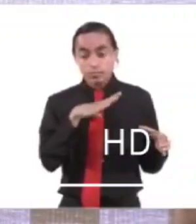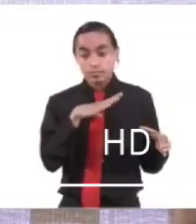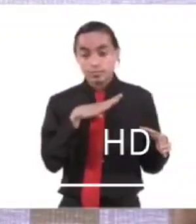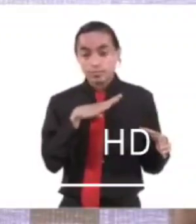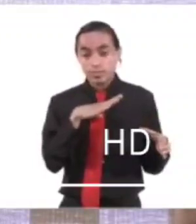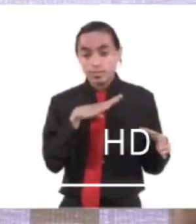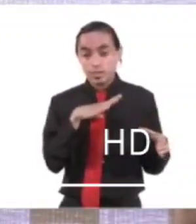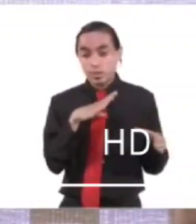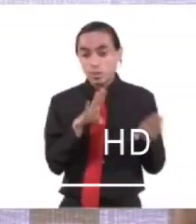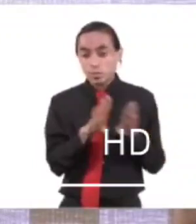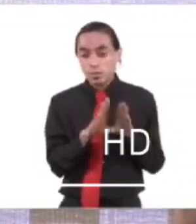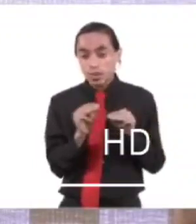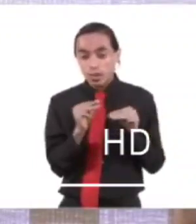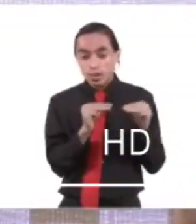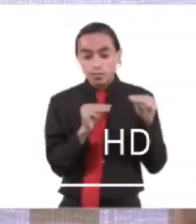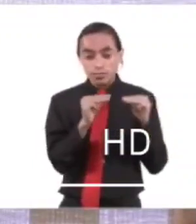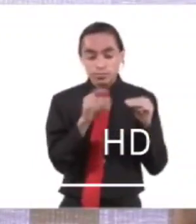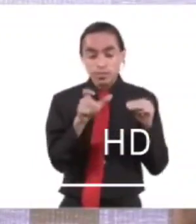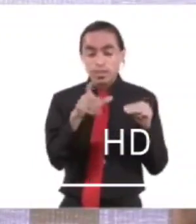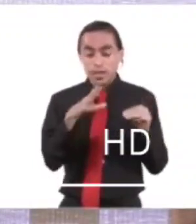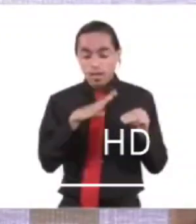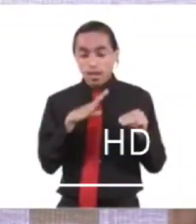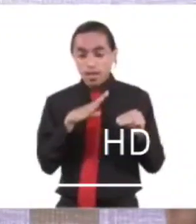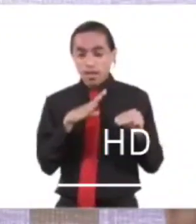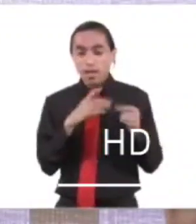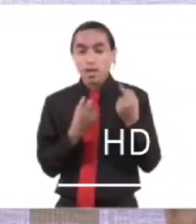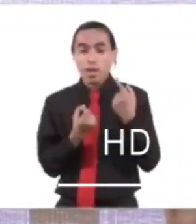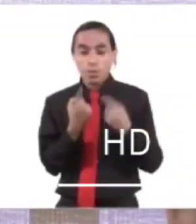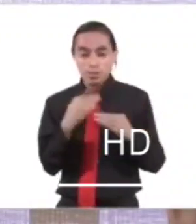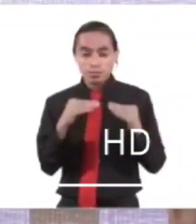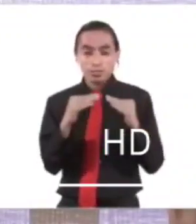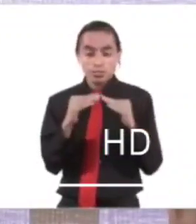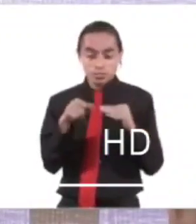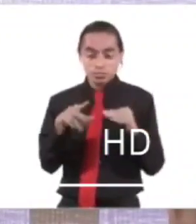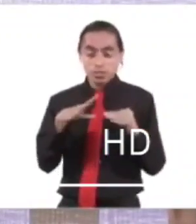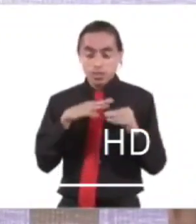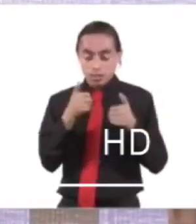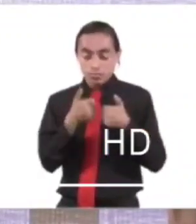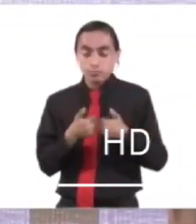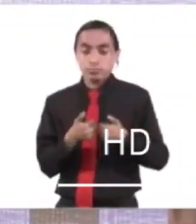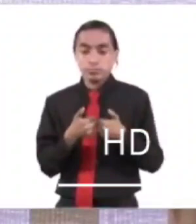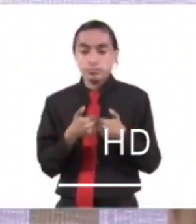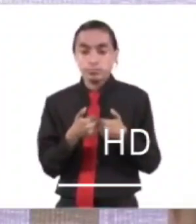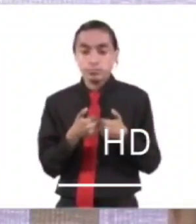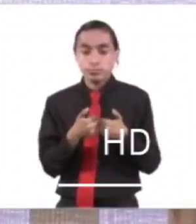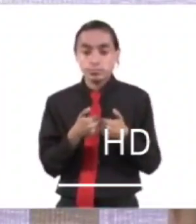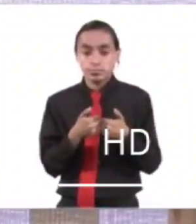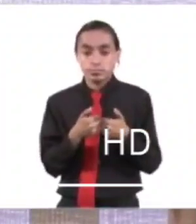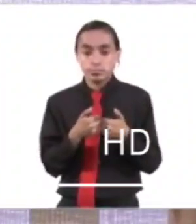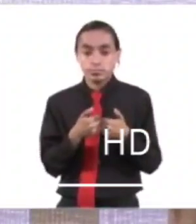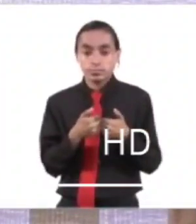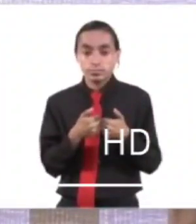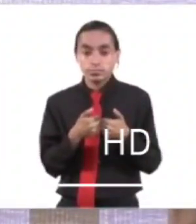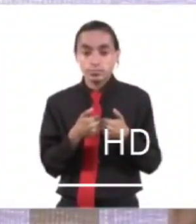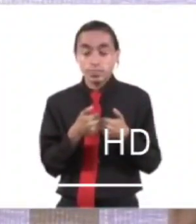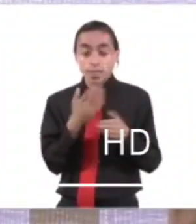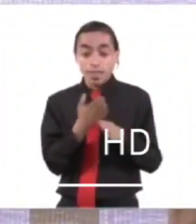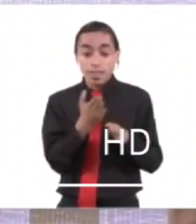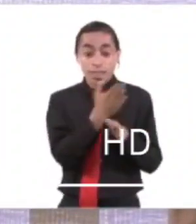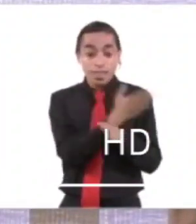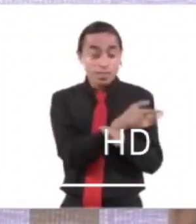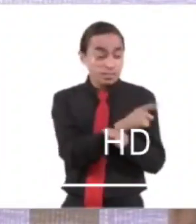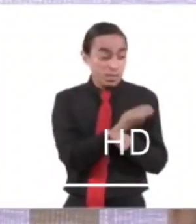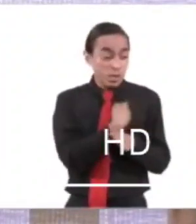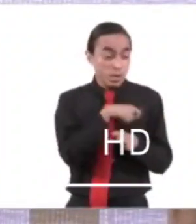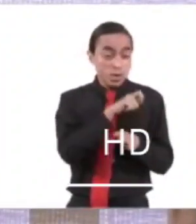donde había habitantes que ya residían ahí antes de la llegada de los